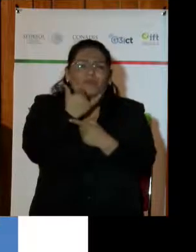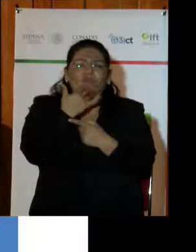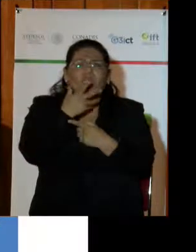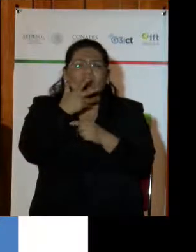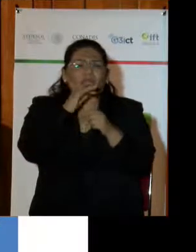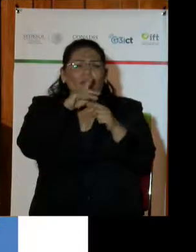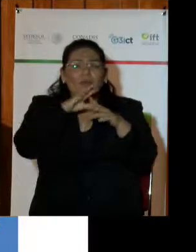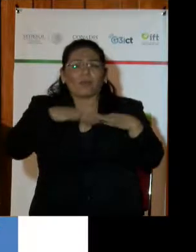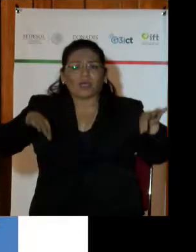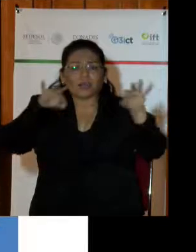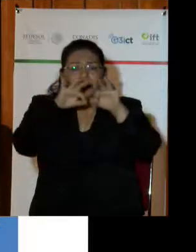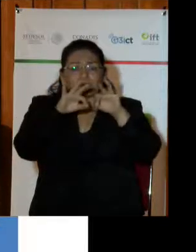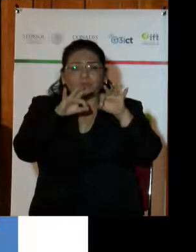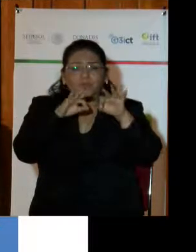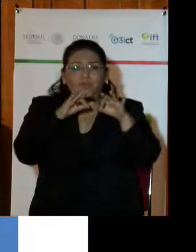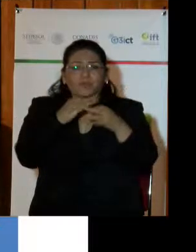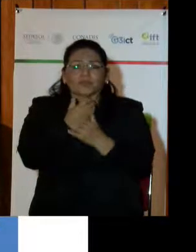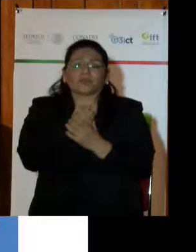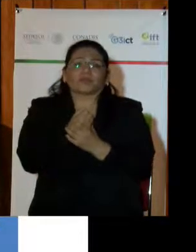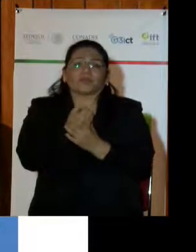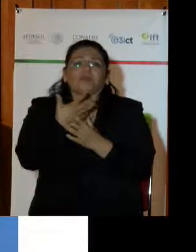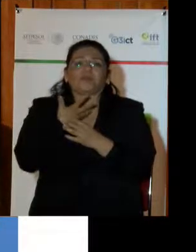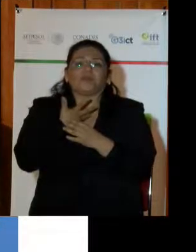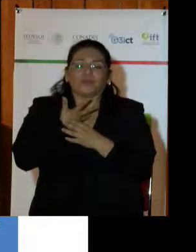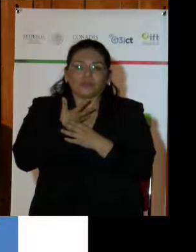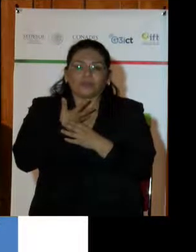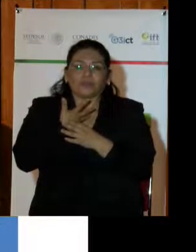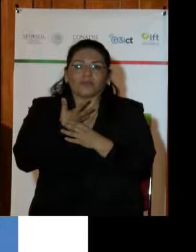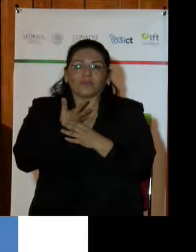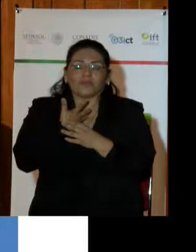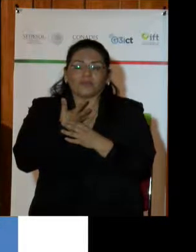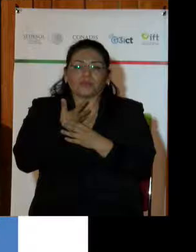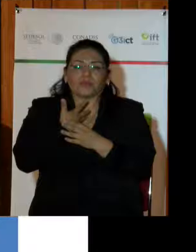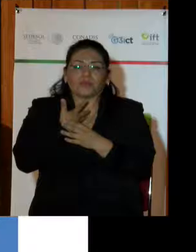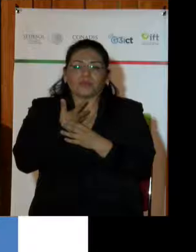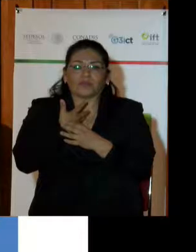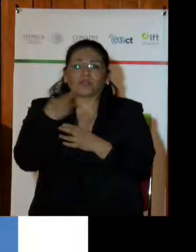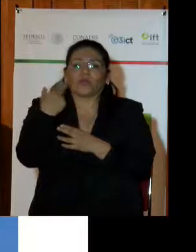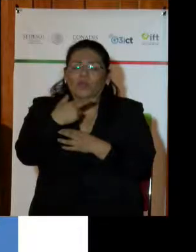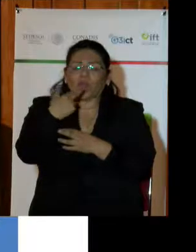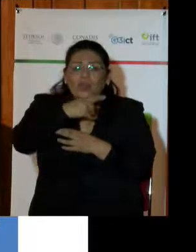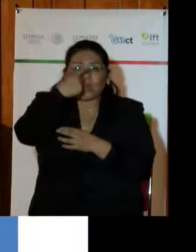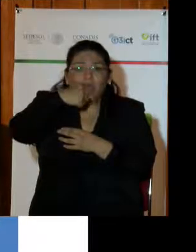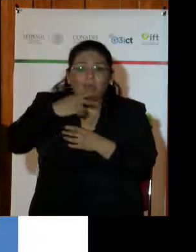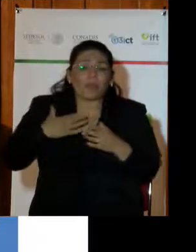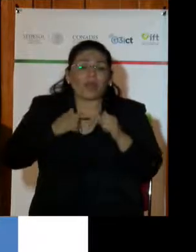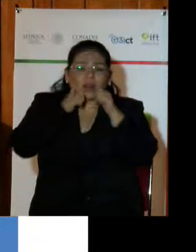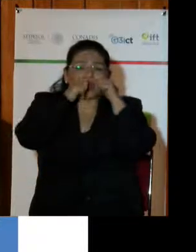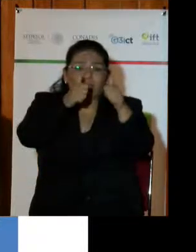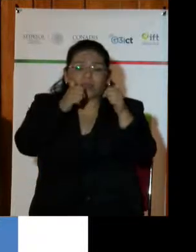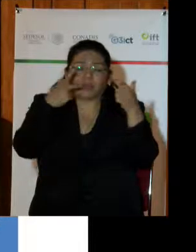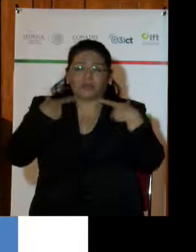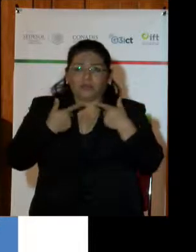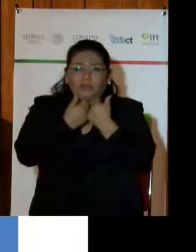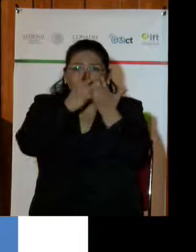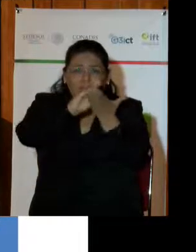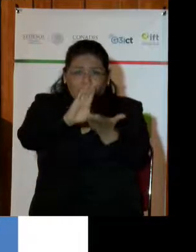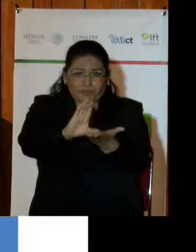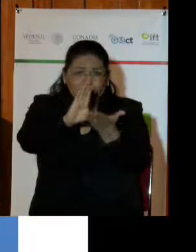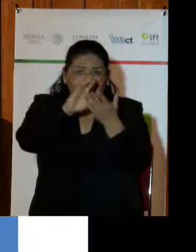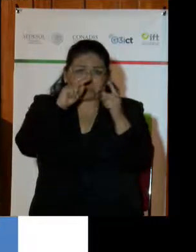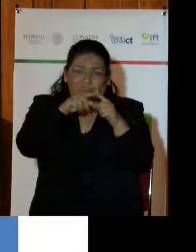presencial, tenga todo lo necesario para dar atención a personas con discapacidad en una